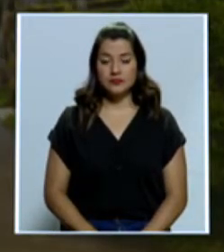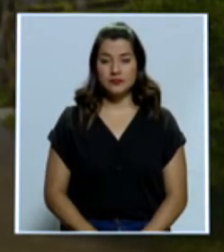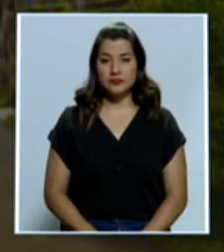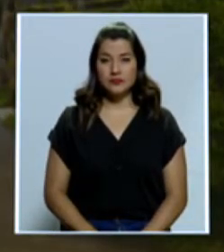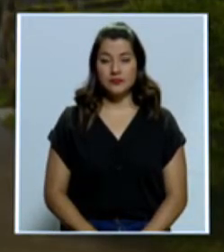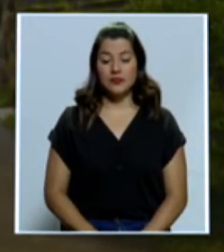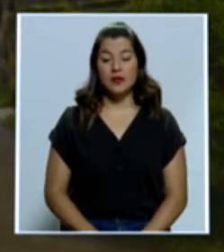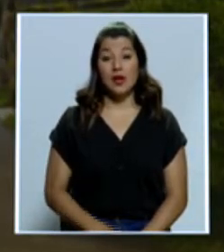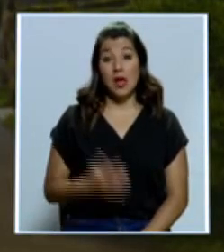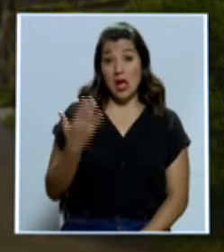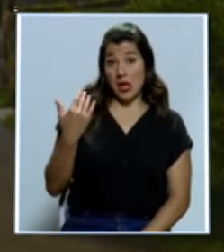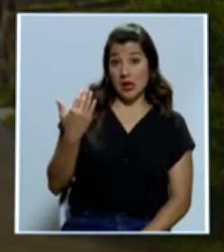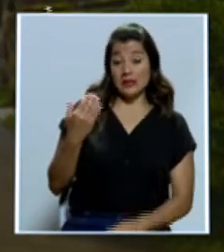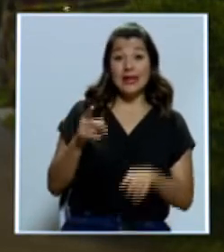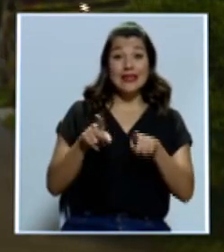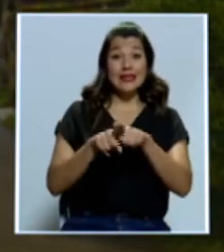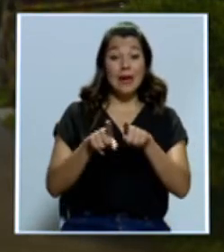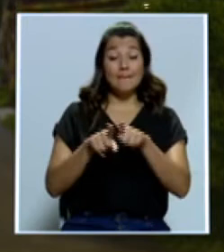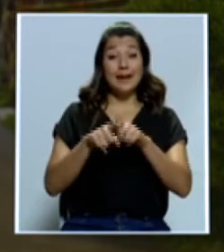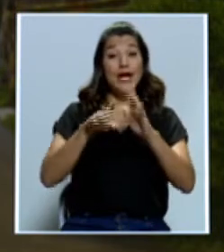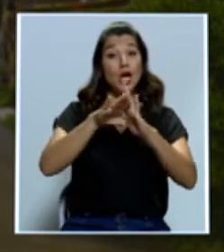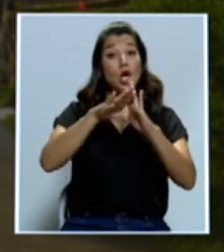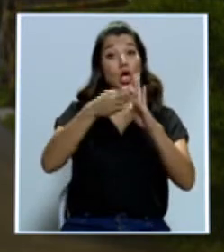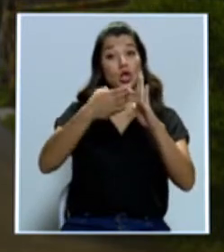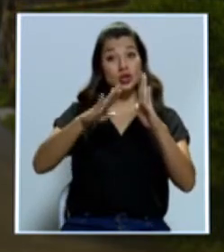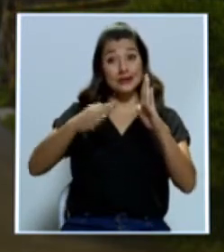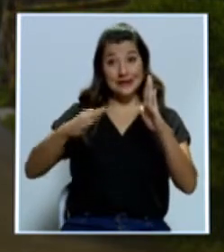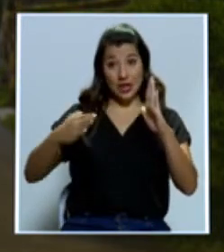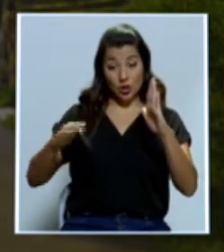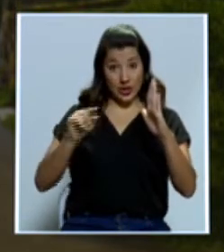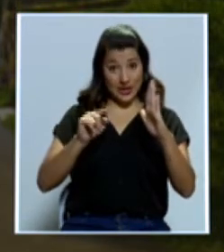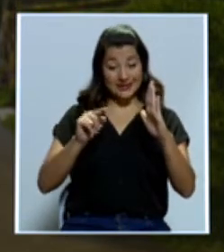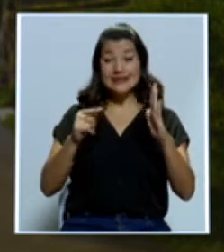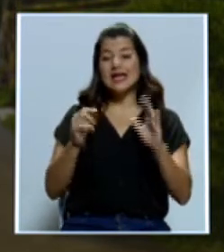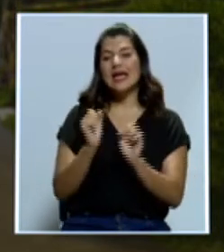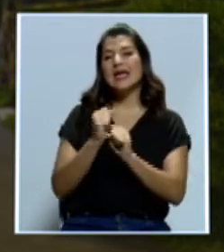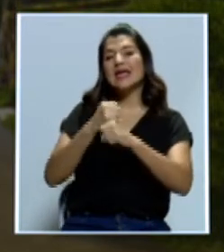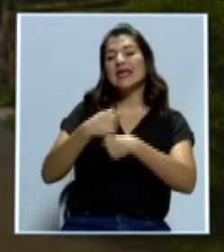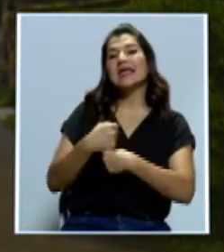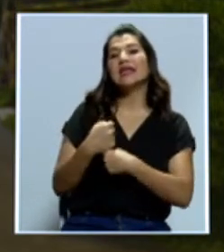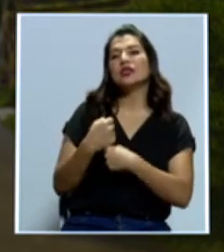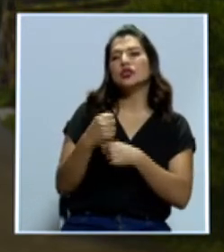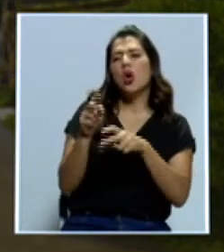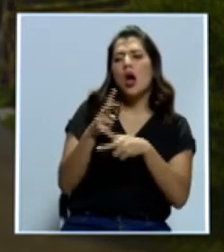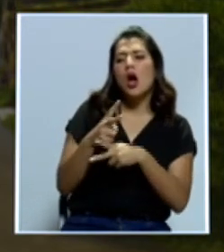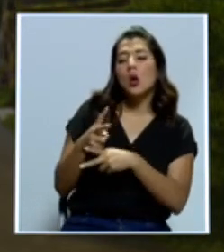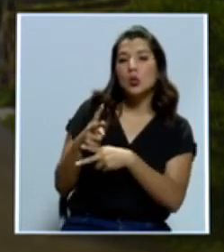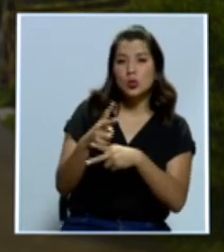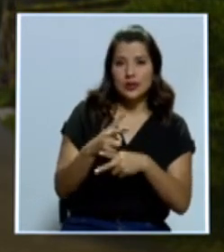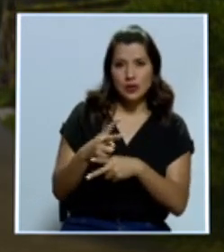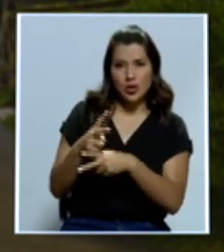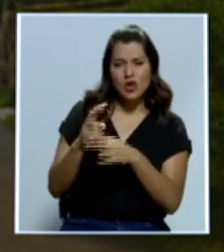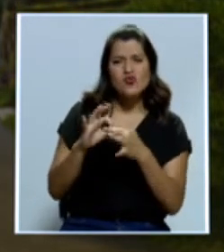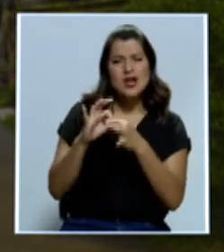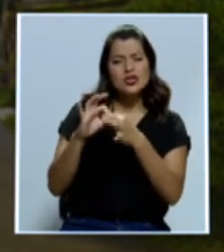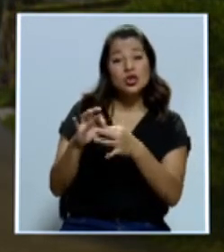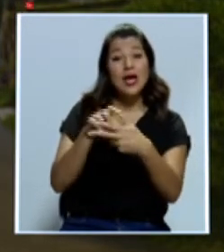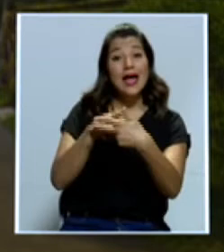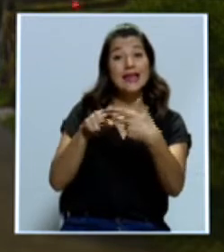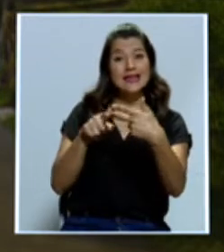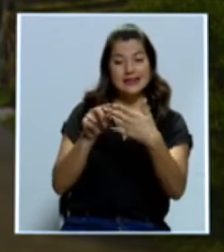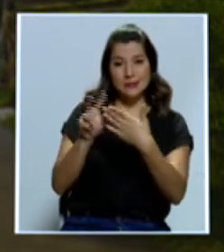Bien, es que recientemente también la Contraloría General de la República realizó una auditoría sobre 3